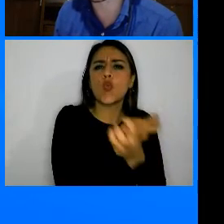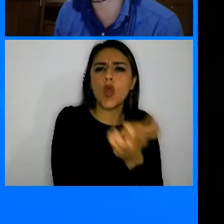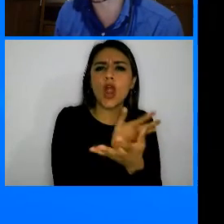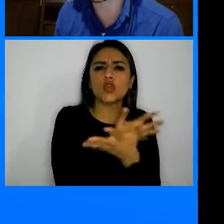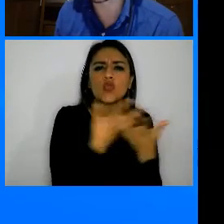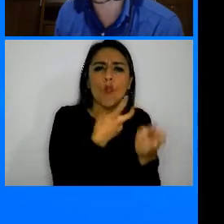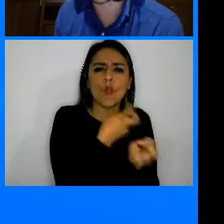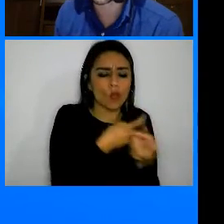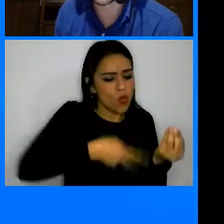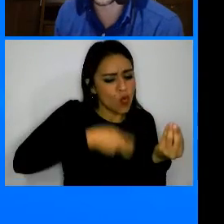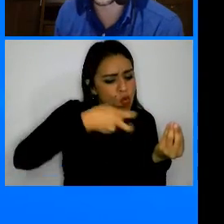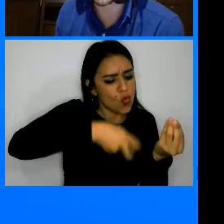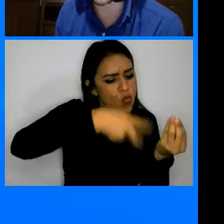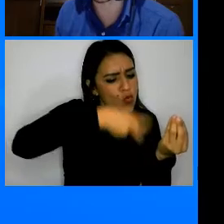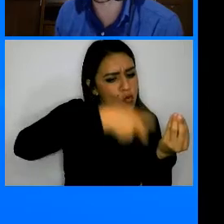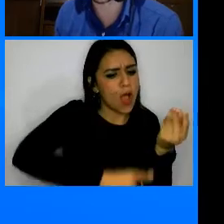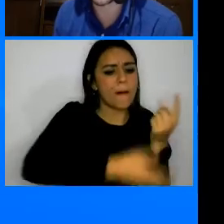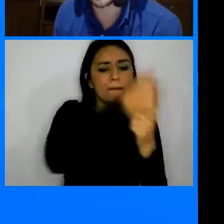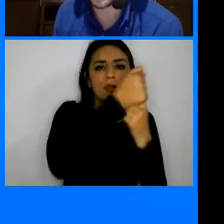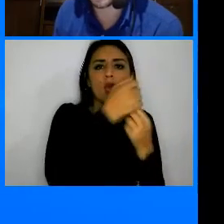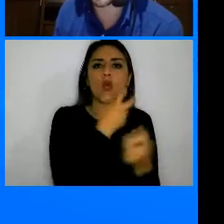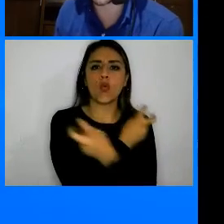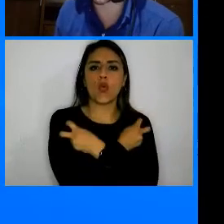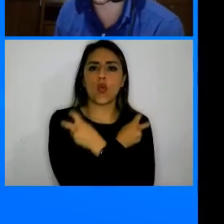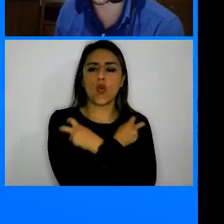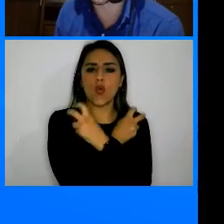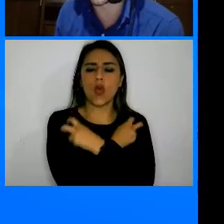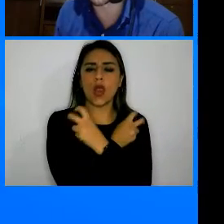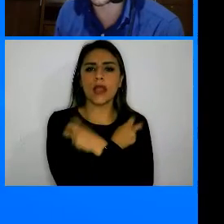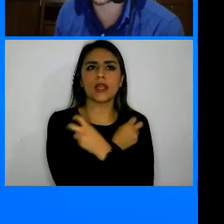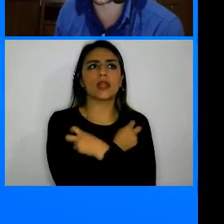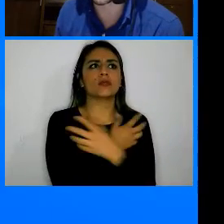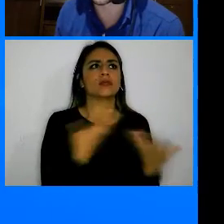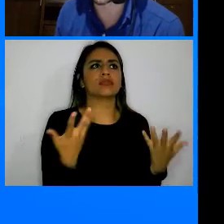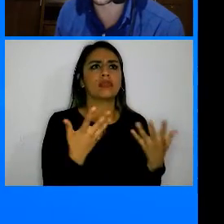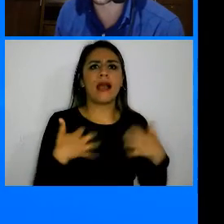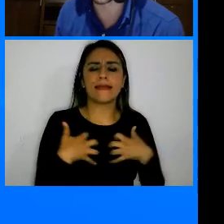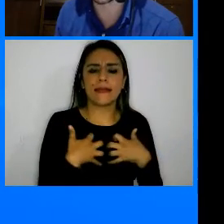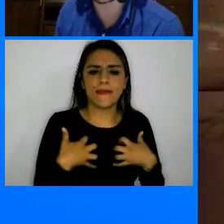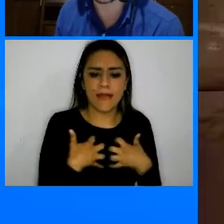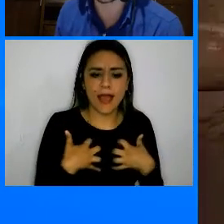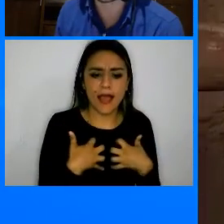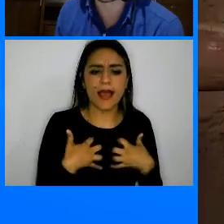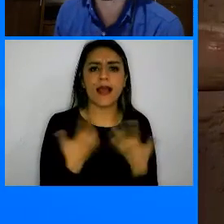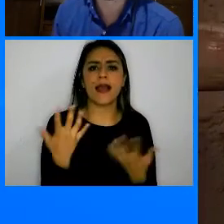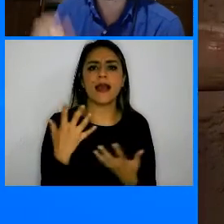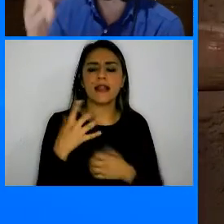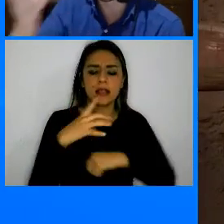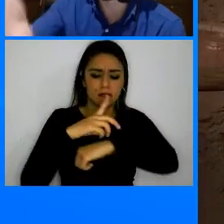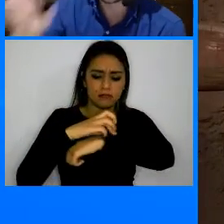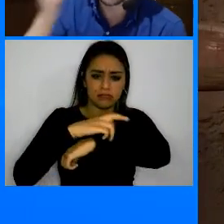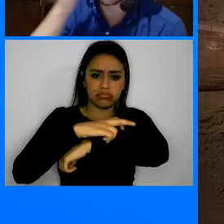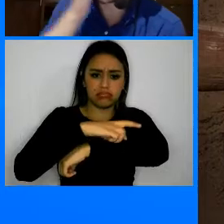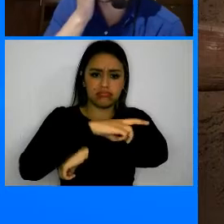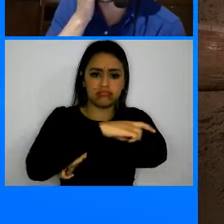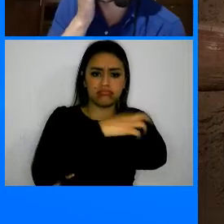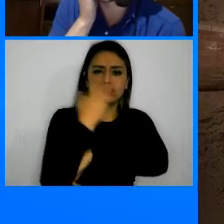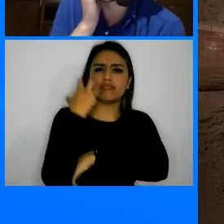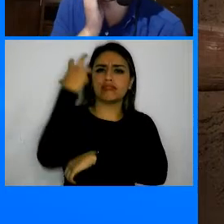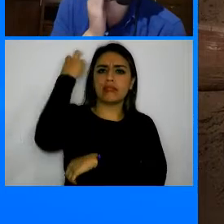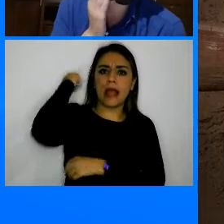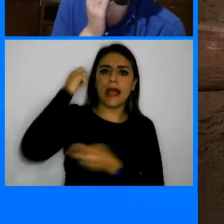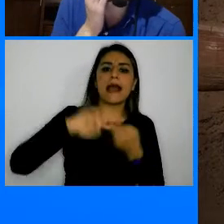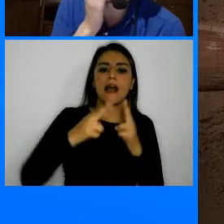fósiles o esqueletos de animales o de dinosaurios en el pasado. Asimismo, los arqueólogos